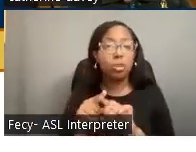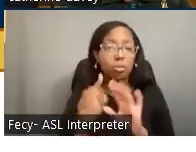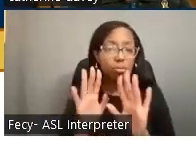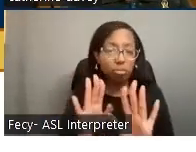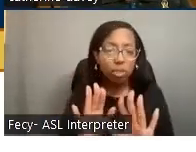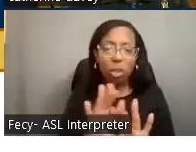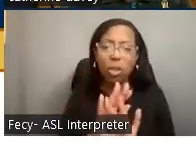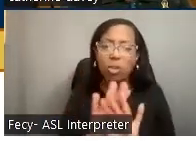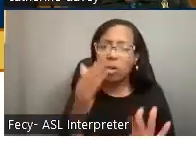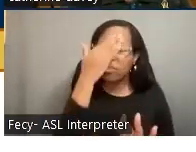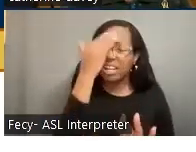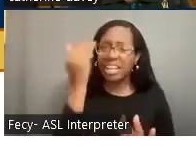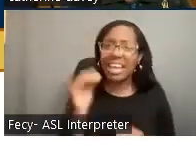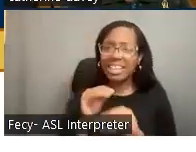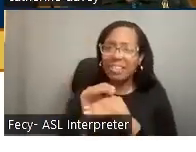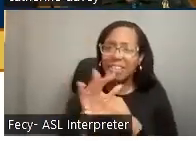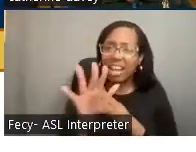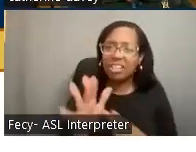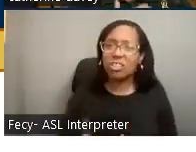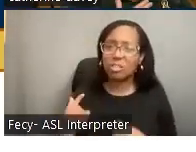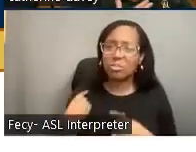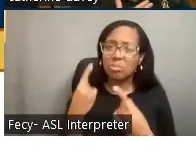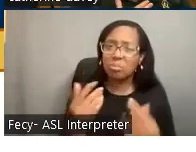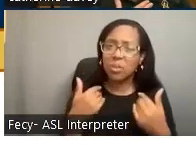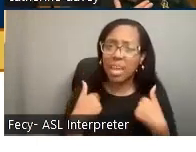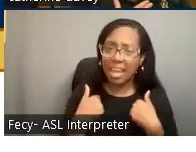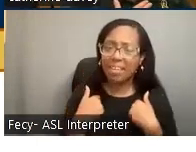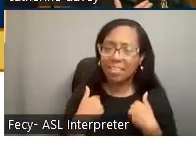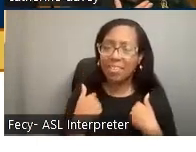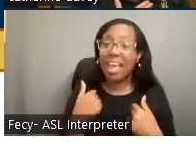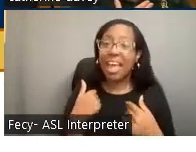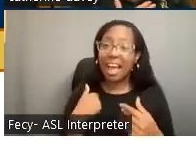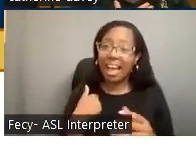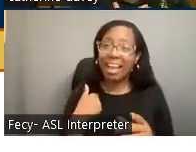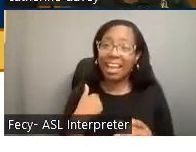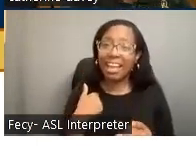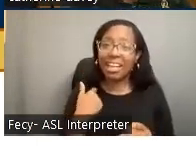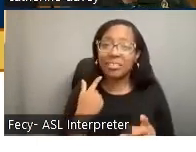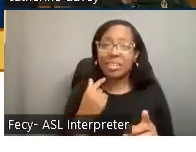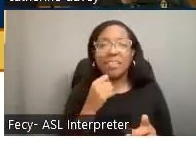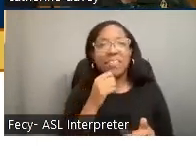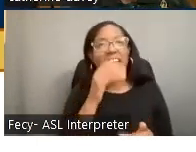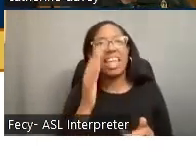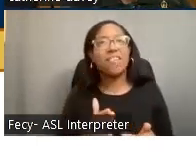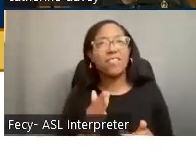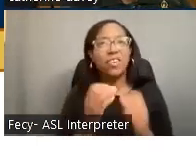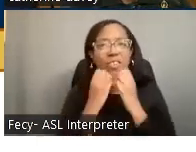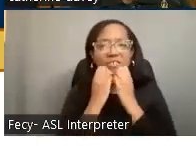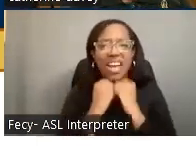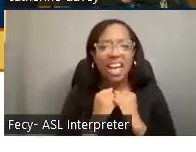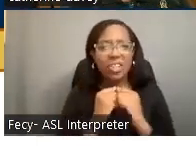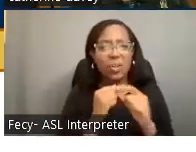Pero también quiero recordarles, no se les olvide los consejeros con los que confían. Yo frecuentemente